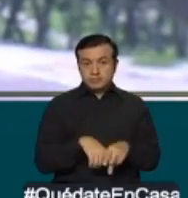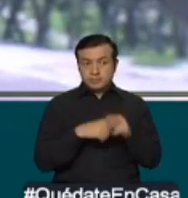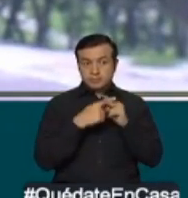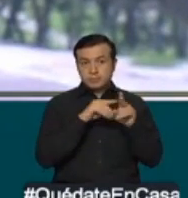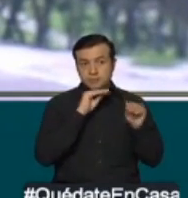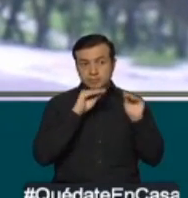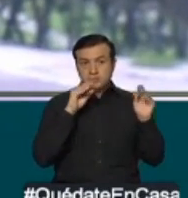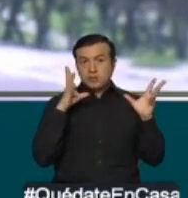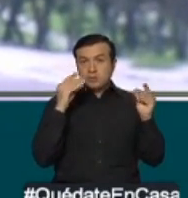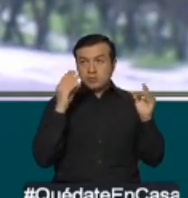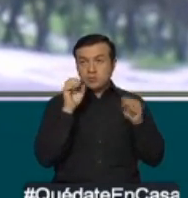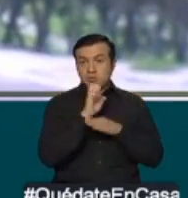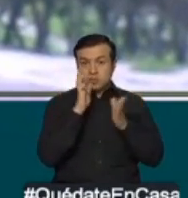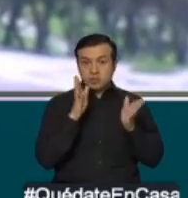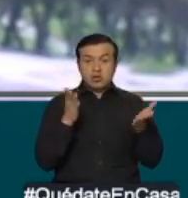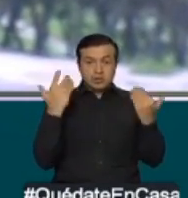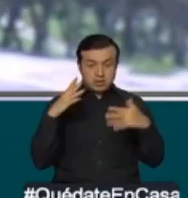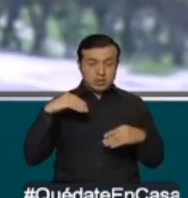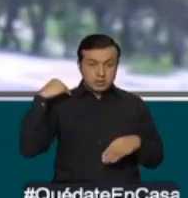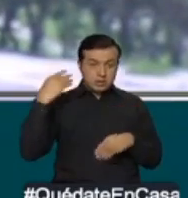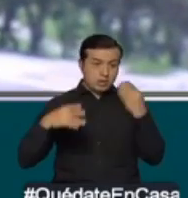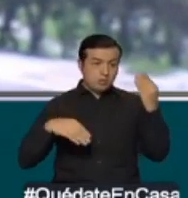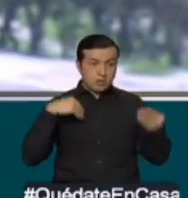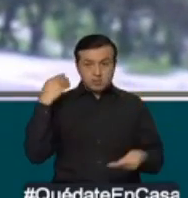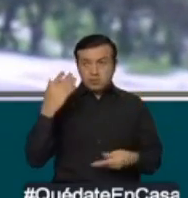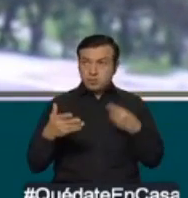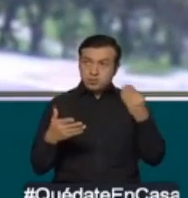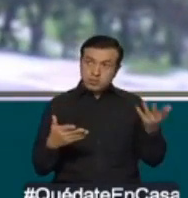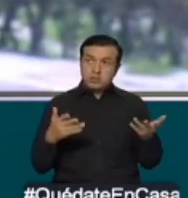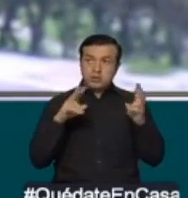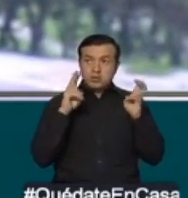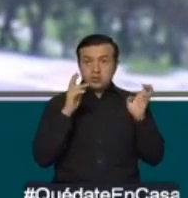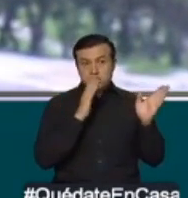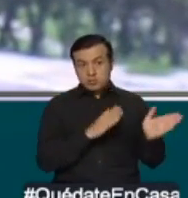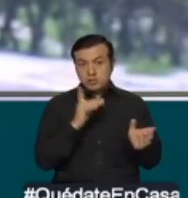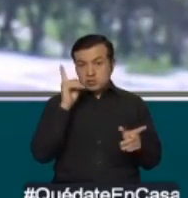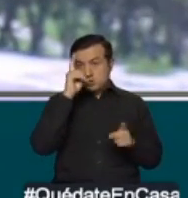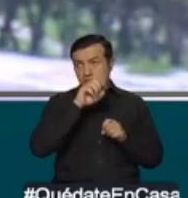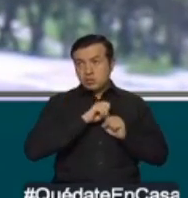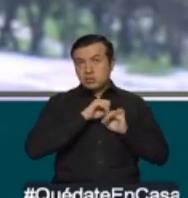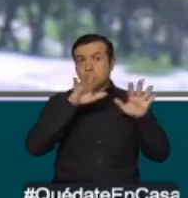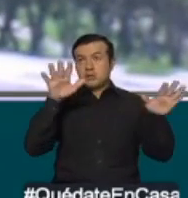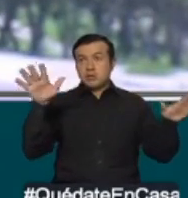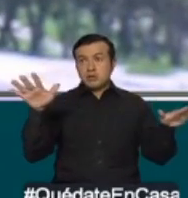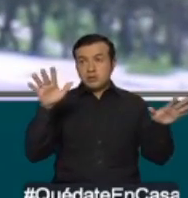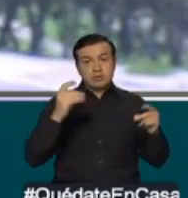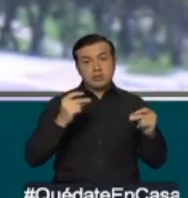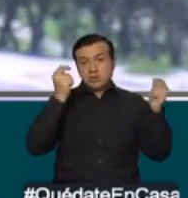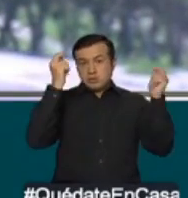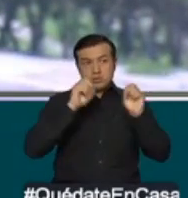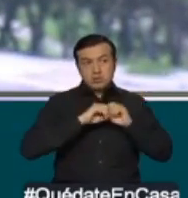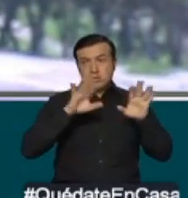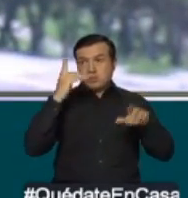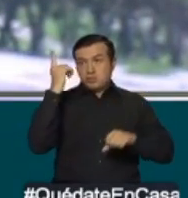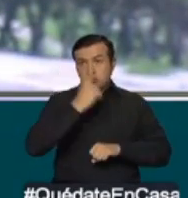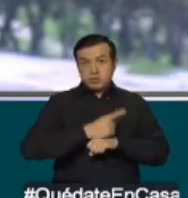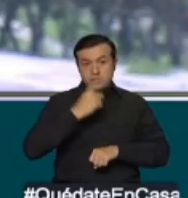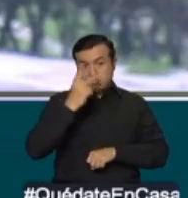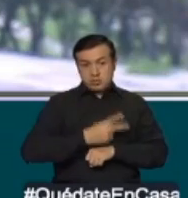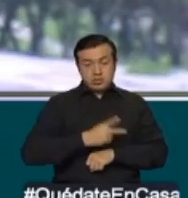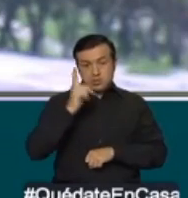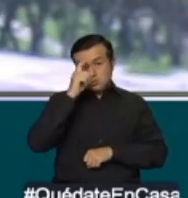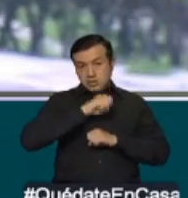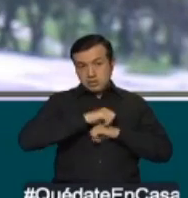entregarse muchos ecuatorianos ya están recibiendo obviamente el tema logístico es complejo llegar en un solo día o dos días